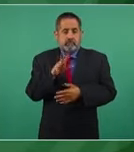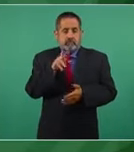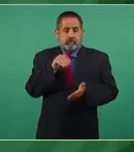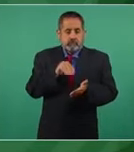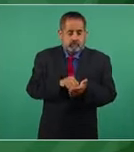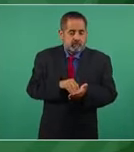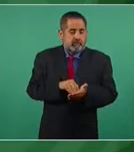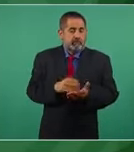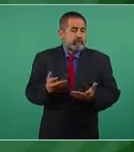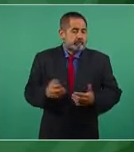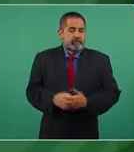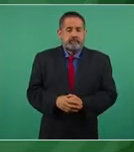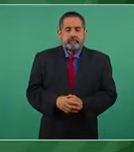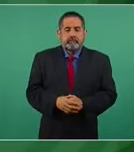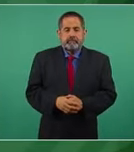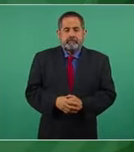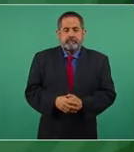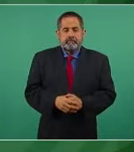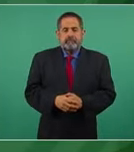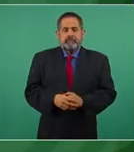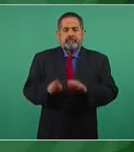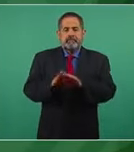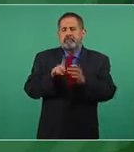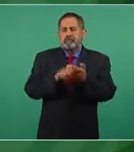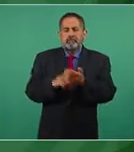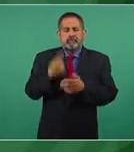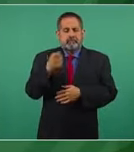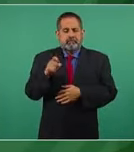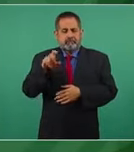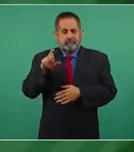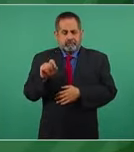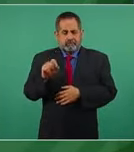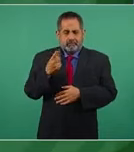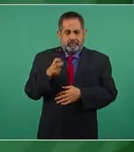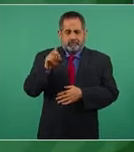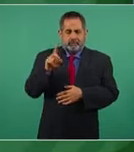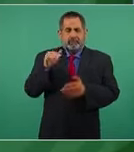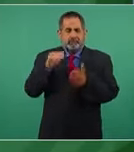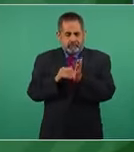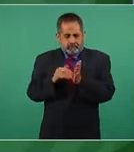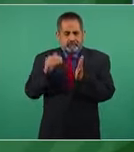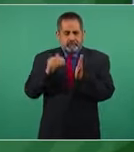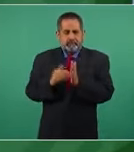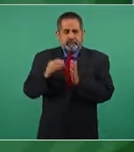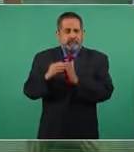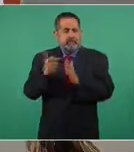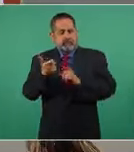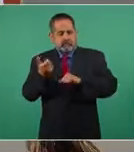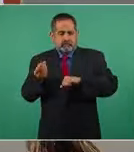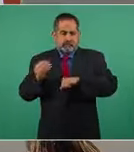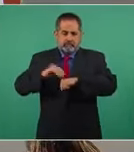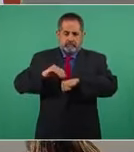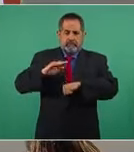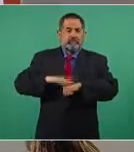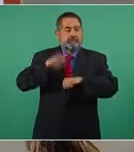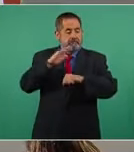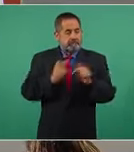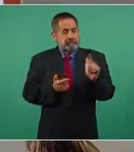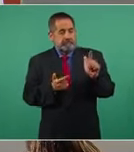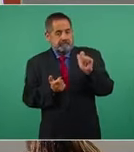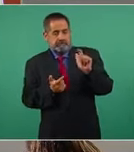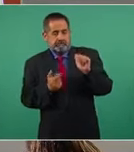1.942.000, como 120, 130 mil millones de pesos más.